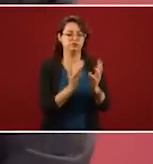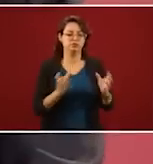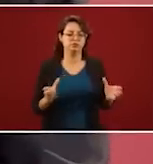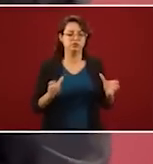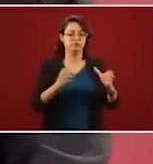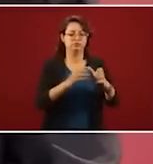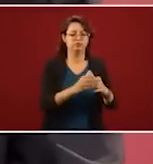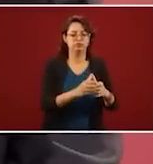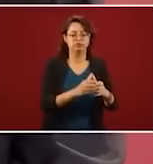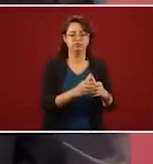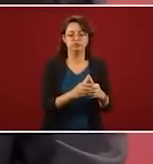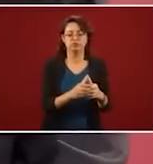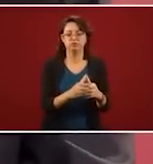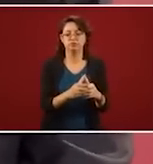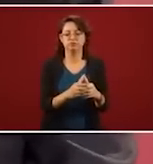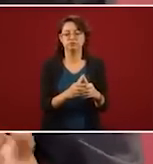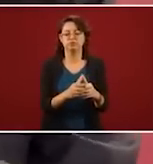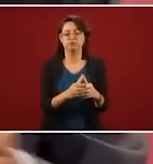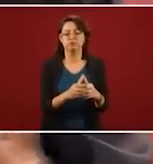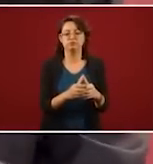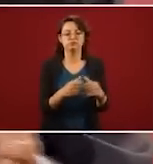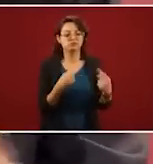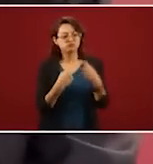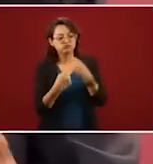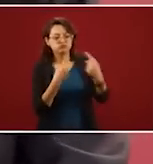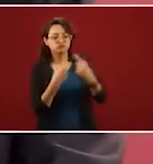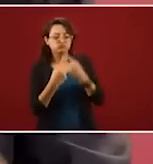hay una especie de acuerdo